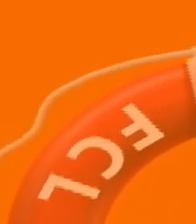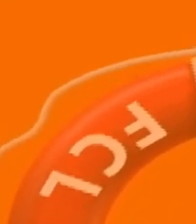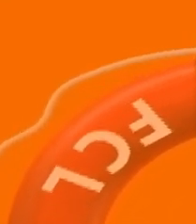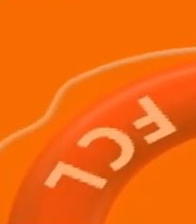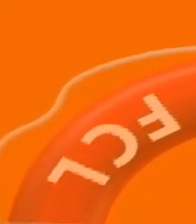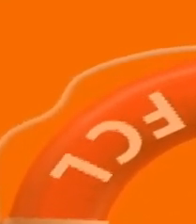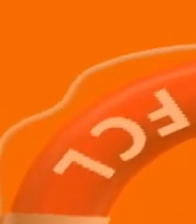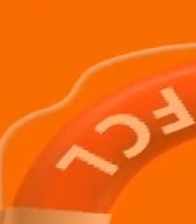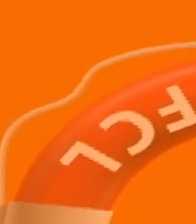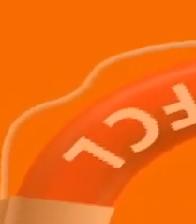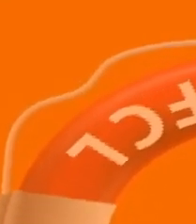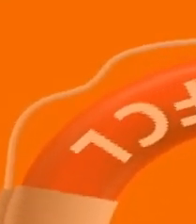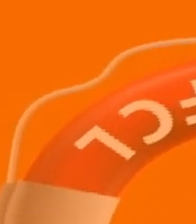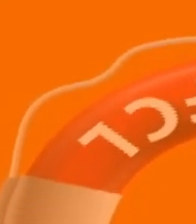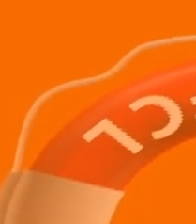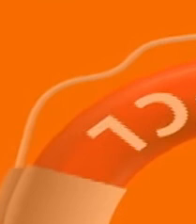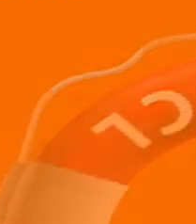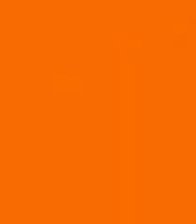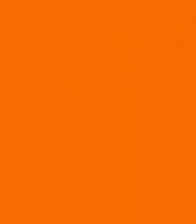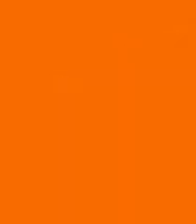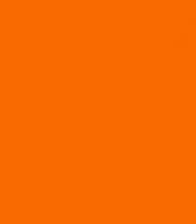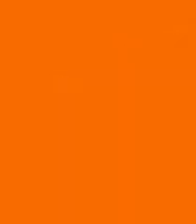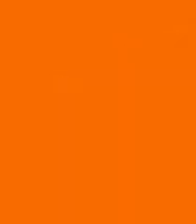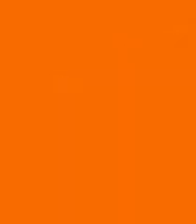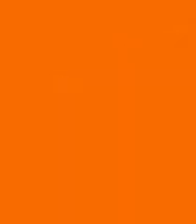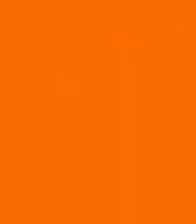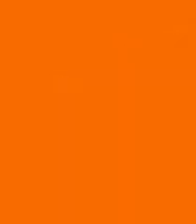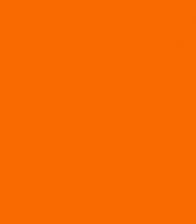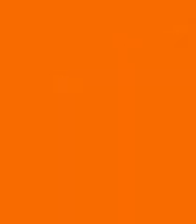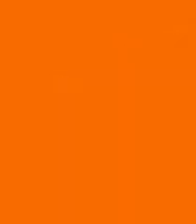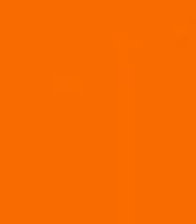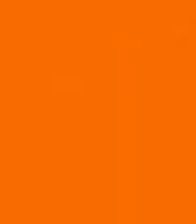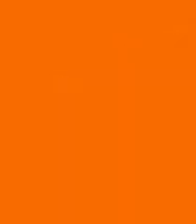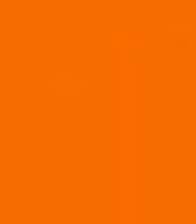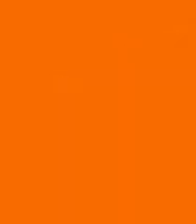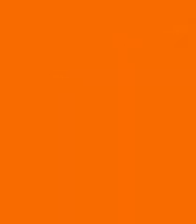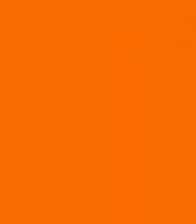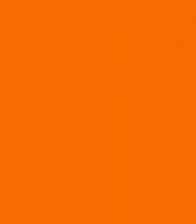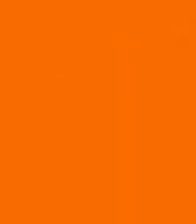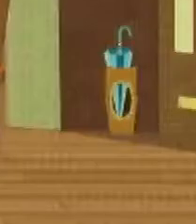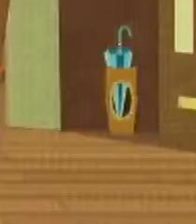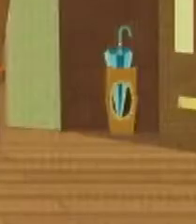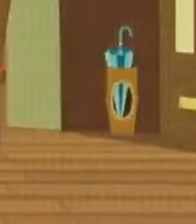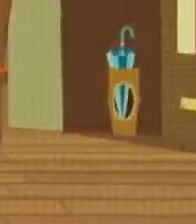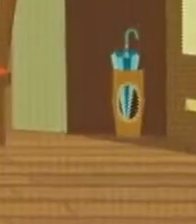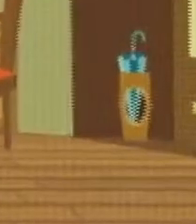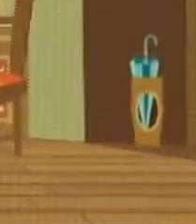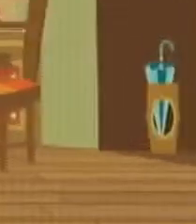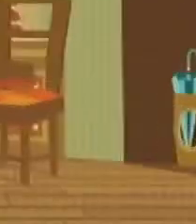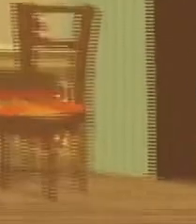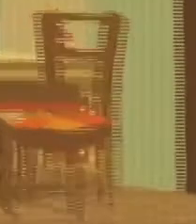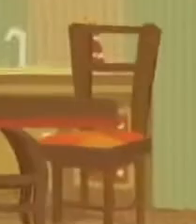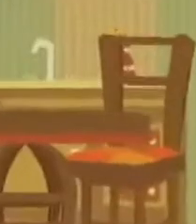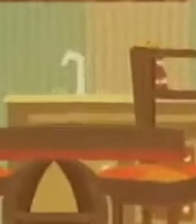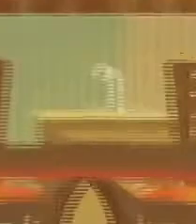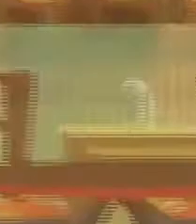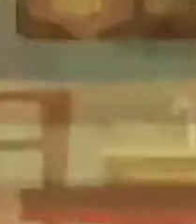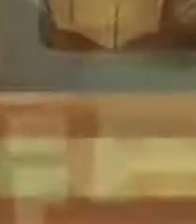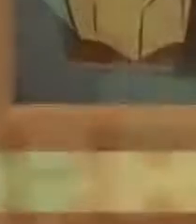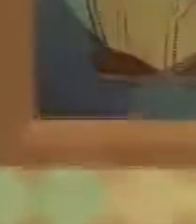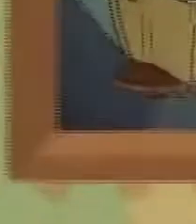4052-8720 y 4101-5910. Popular Pensiones, el asesor de su futuro.